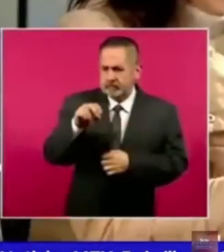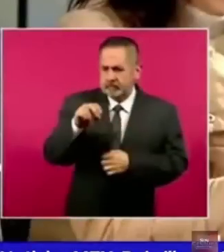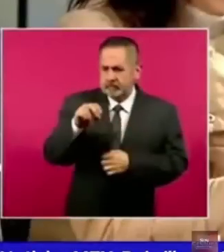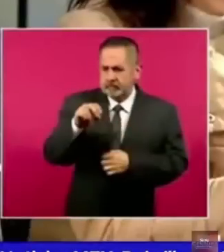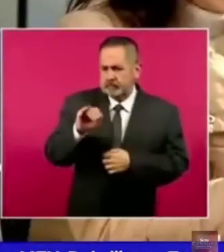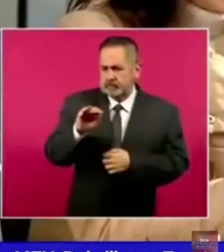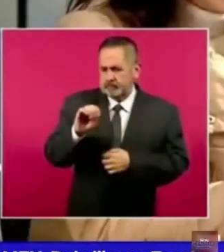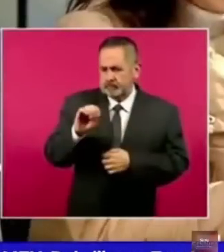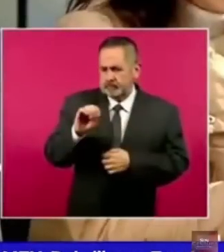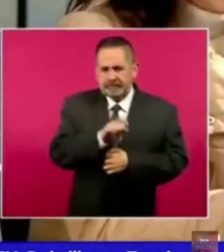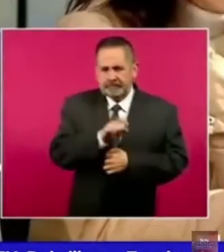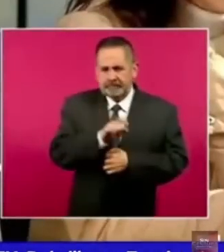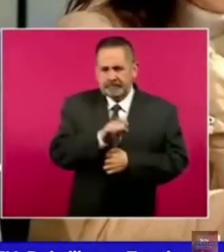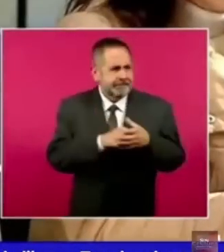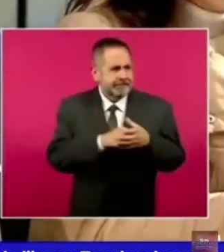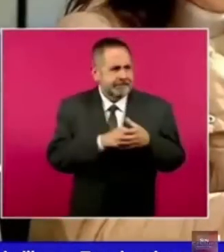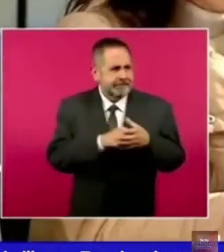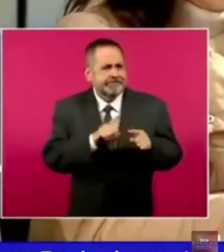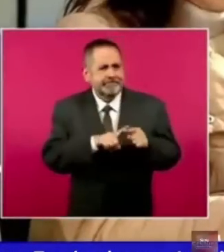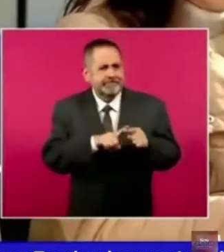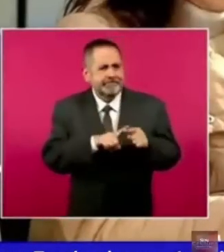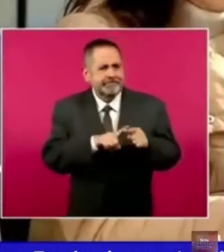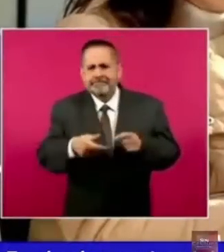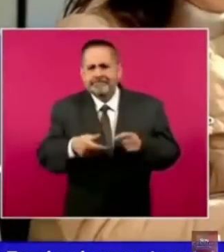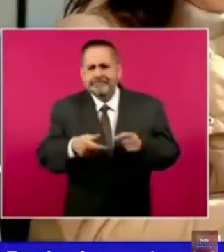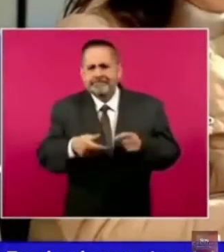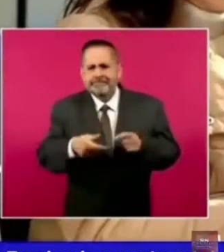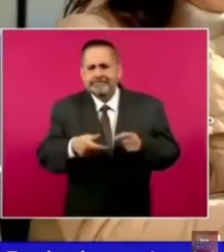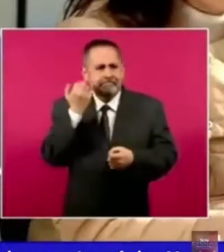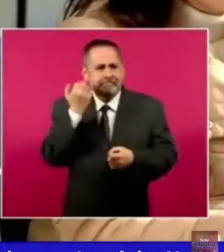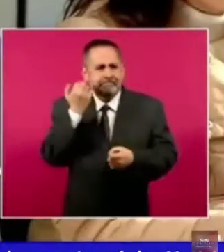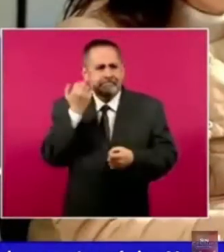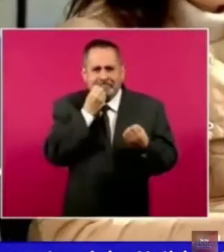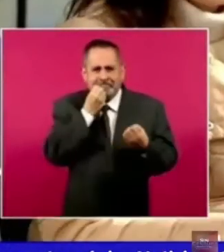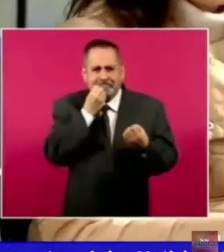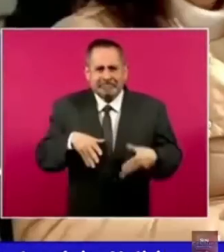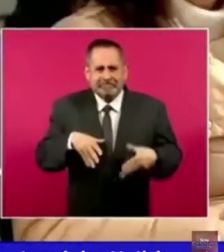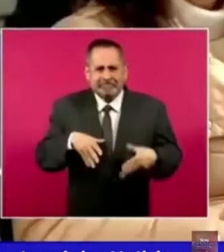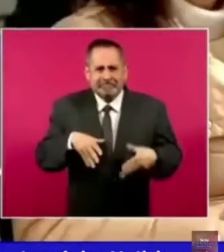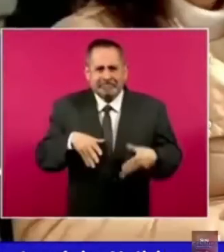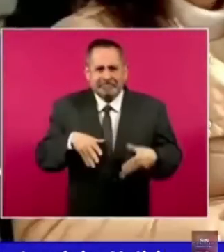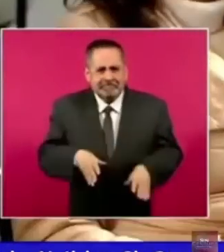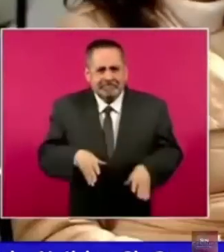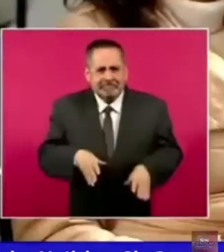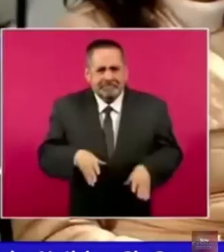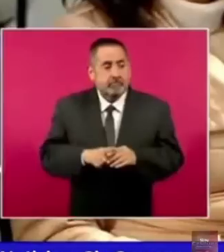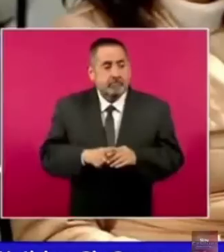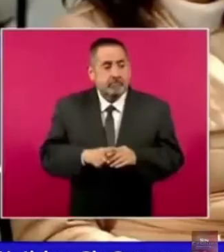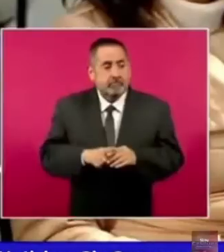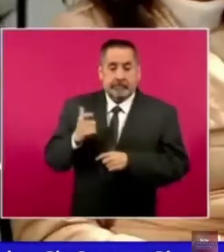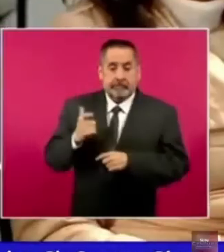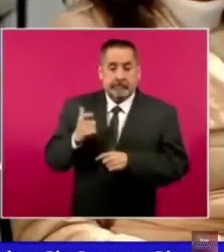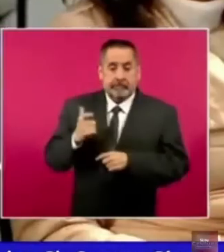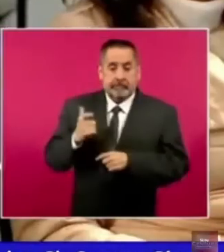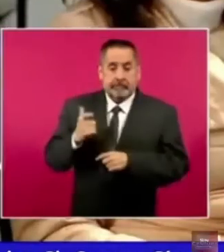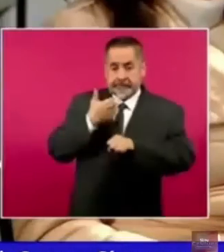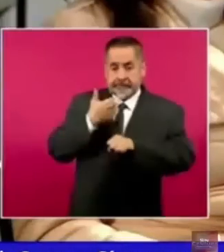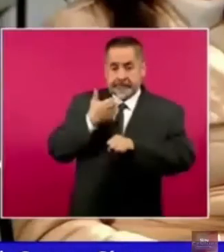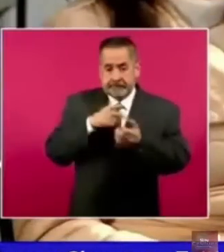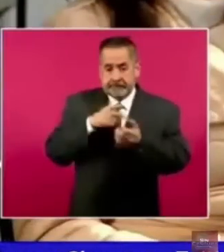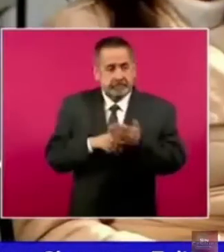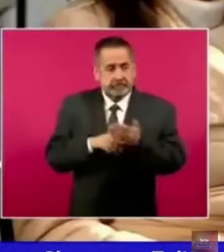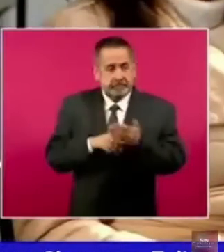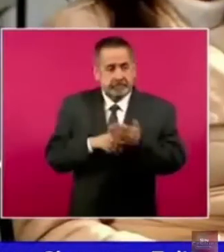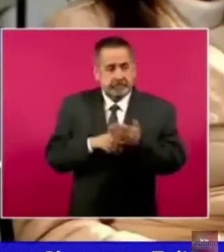está pagando las consecuencias? No ha habido nada contra el exsecretario de